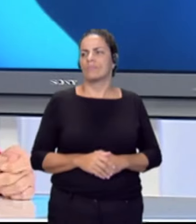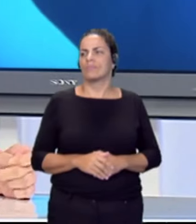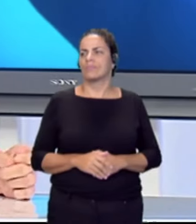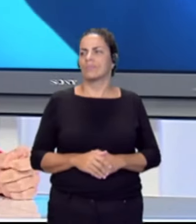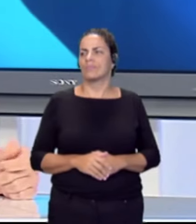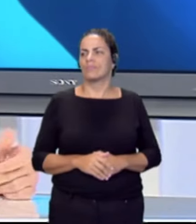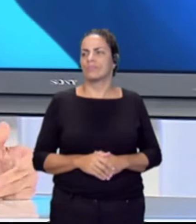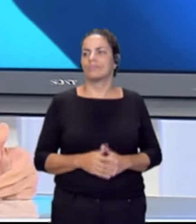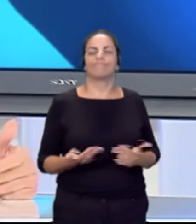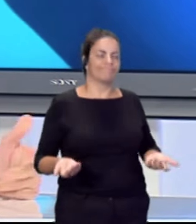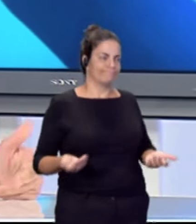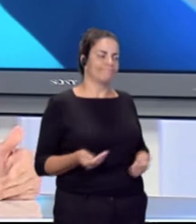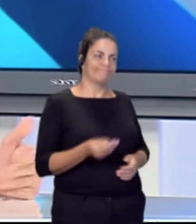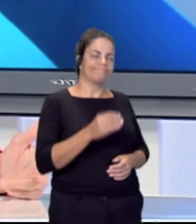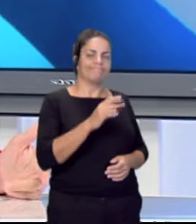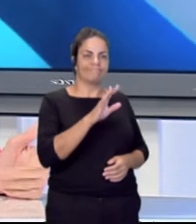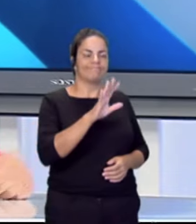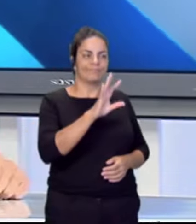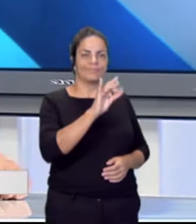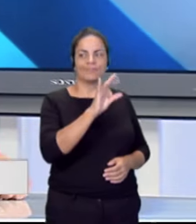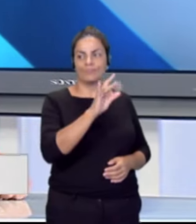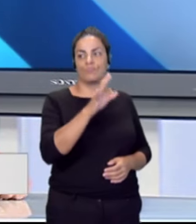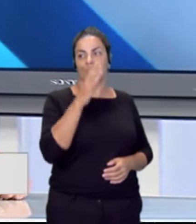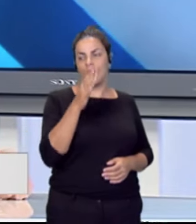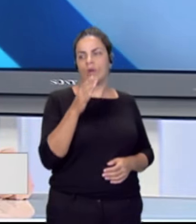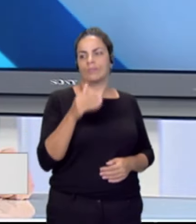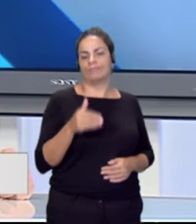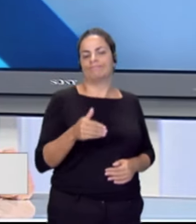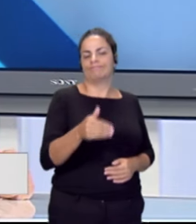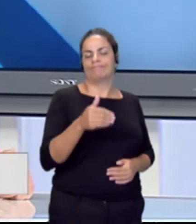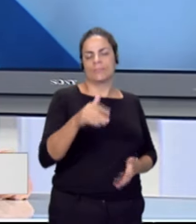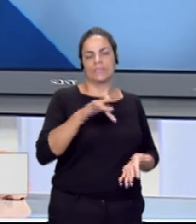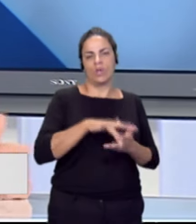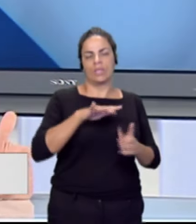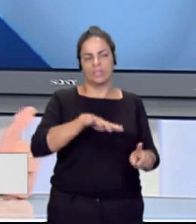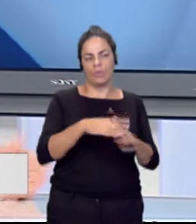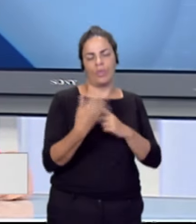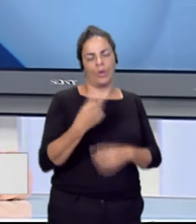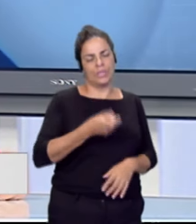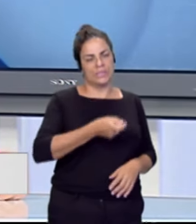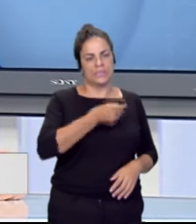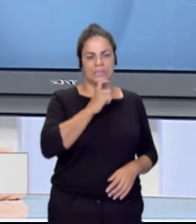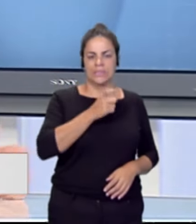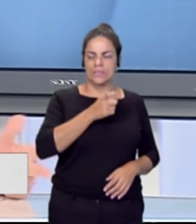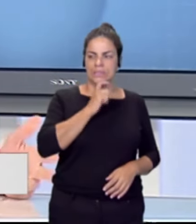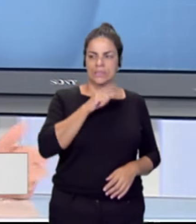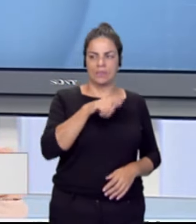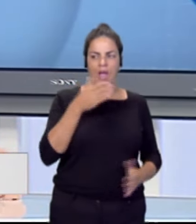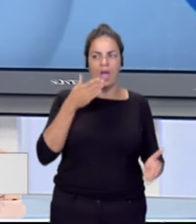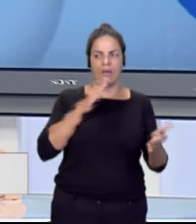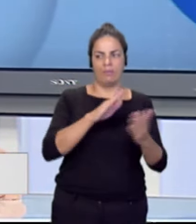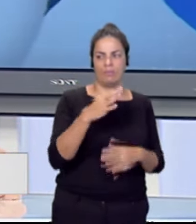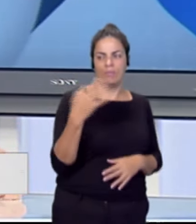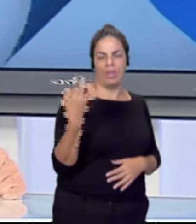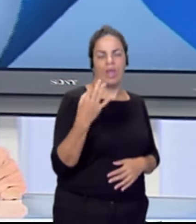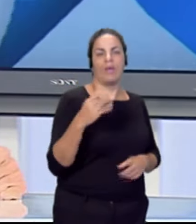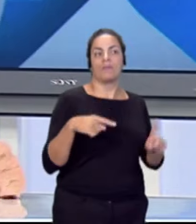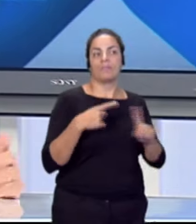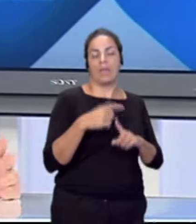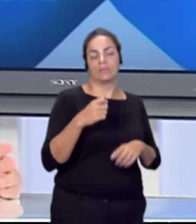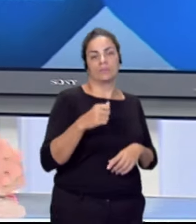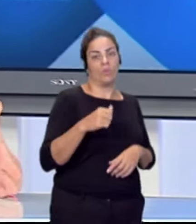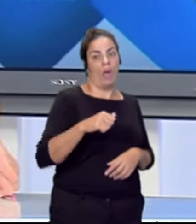Pues sí, porque va a tener que enfrentar situaciones bastante difíciles a las que nunca se había enfrentado antes.